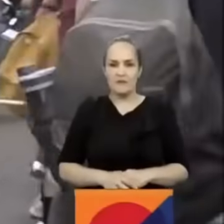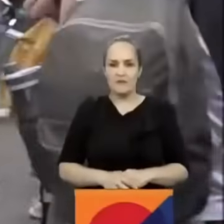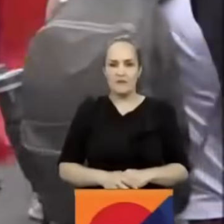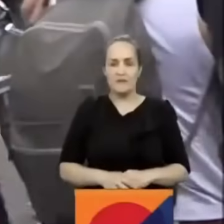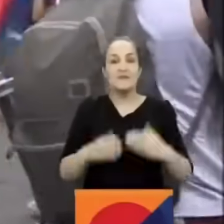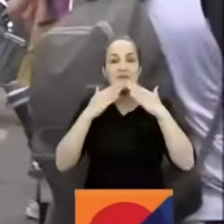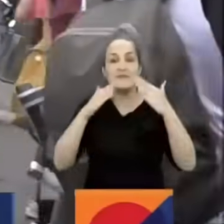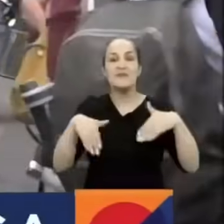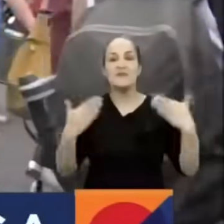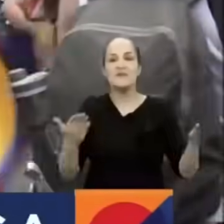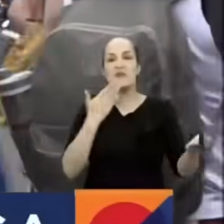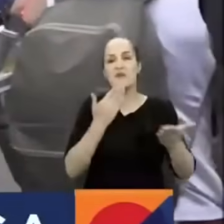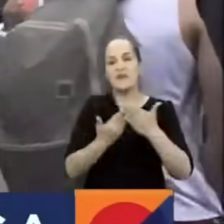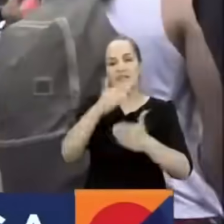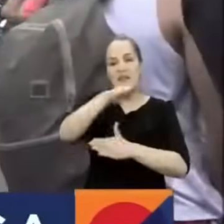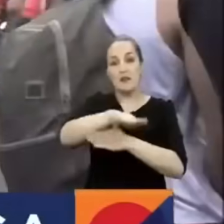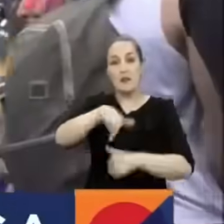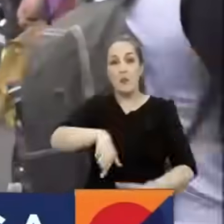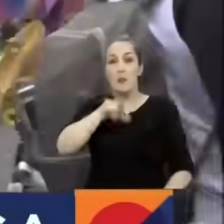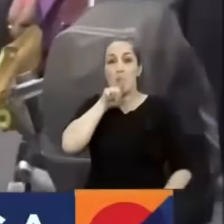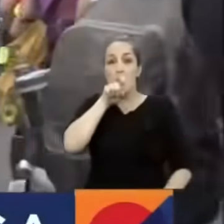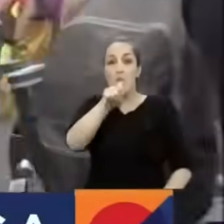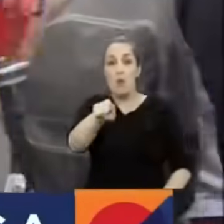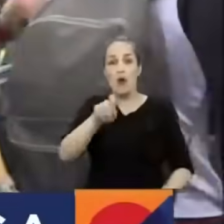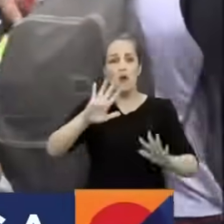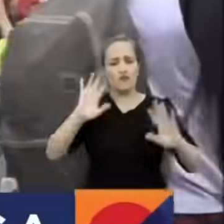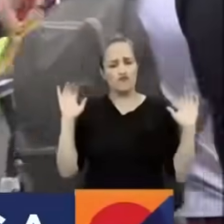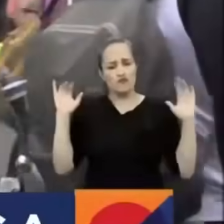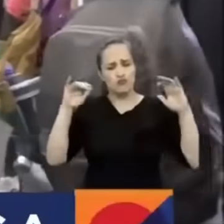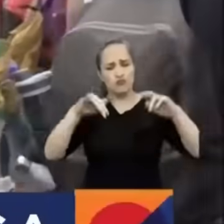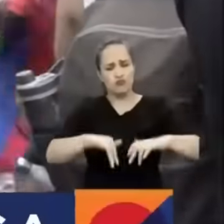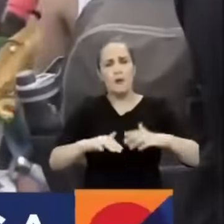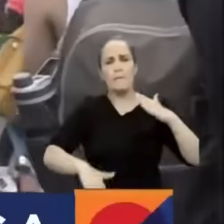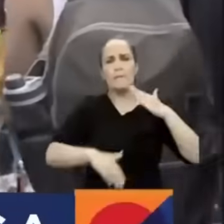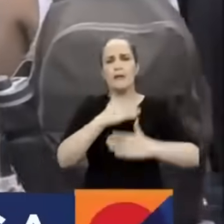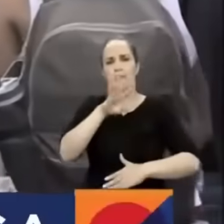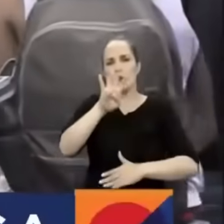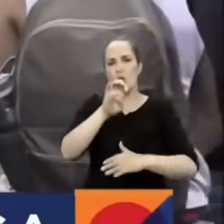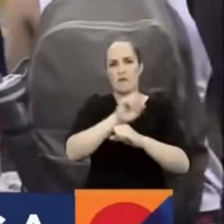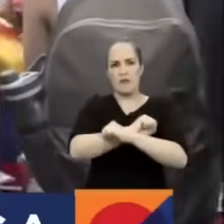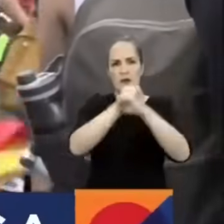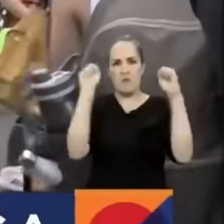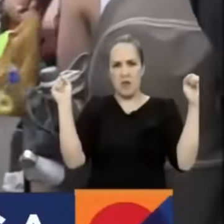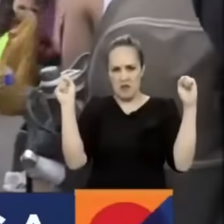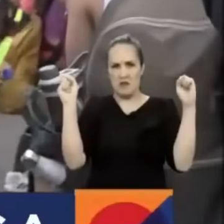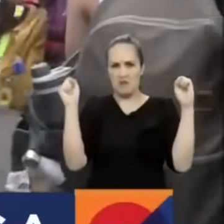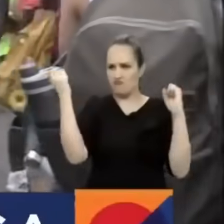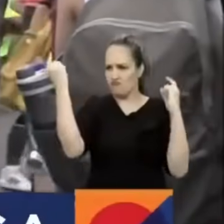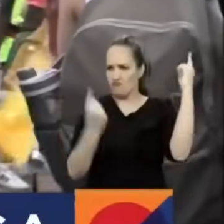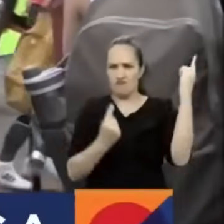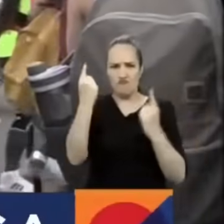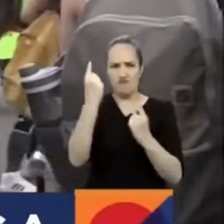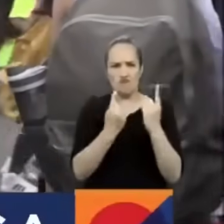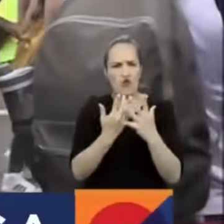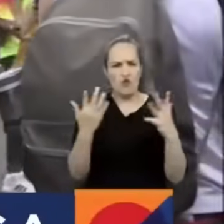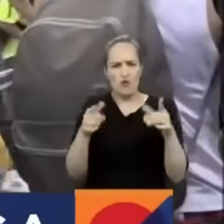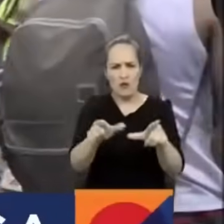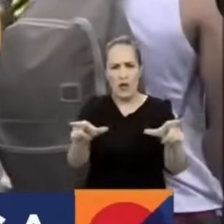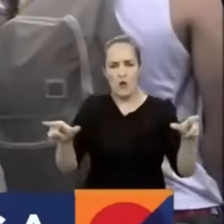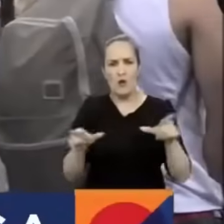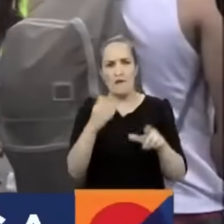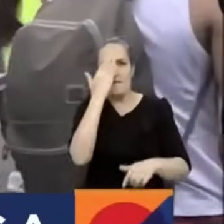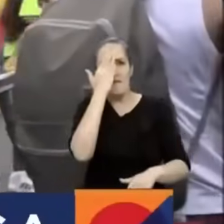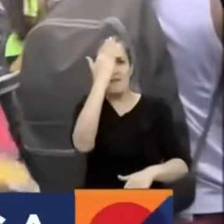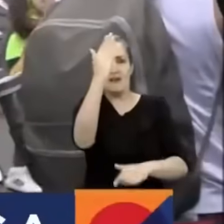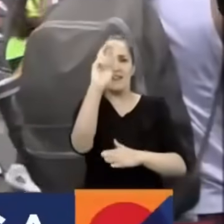¿Qué tal? Buenas tardes. Pues en Bucaramanga la manifestación comenzó desde las 9 de la mañana y se asentaron frente al búnker de la